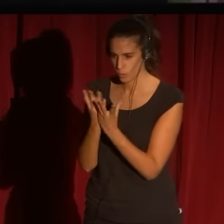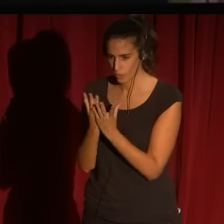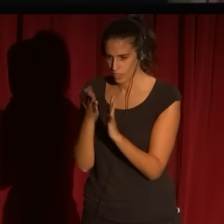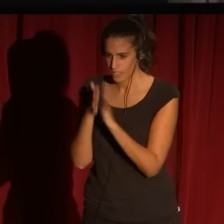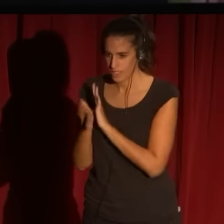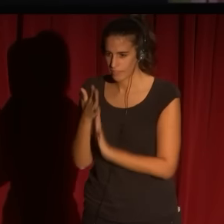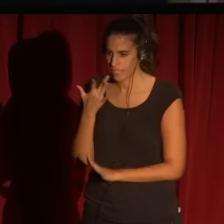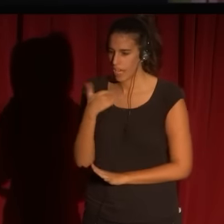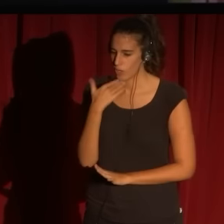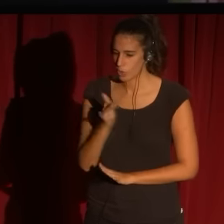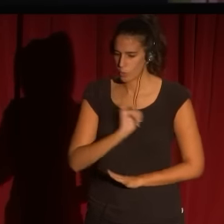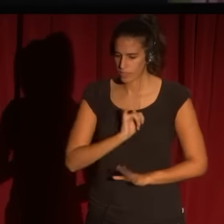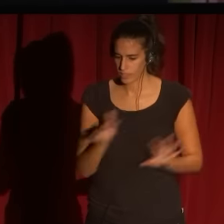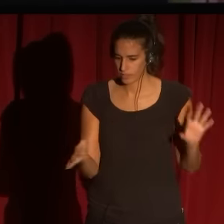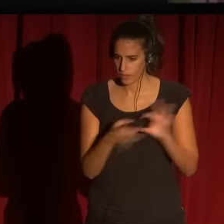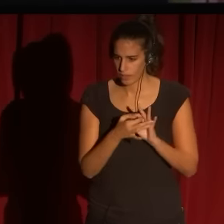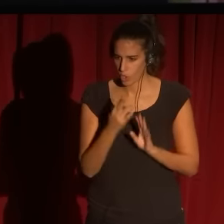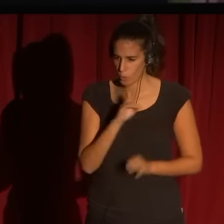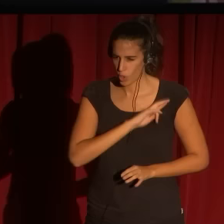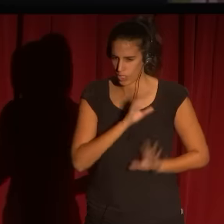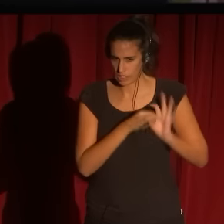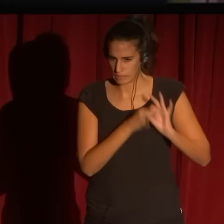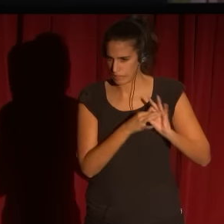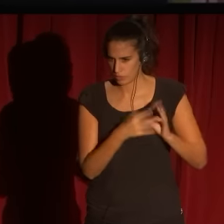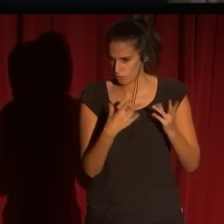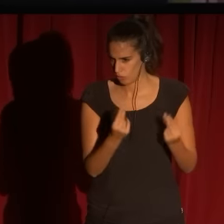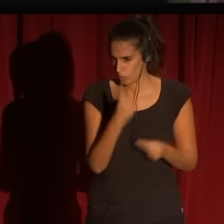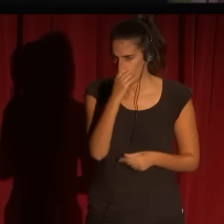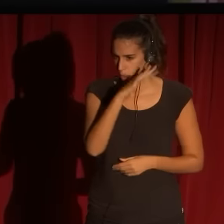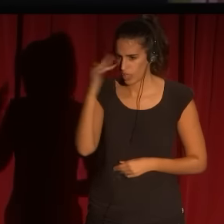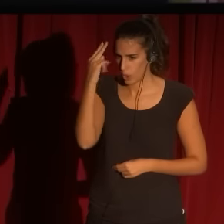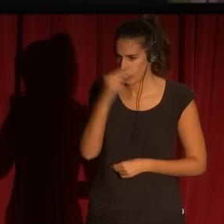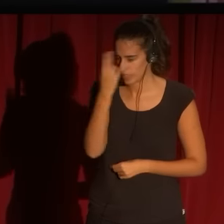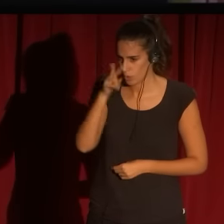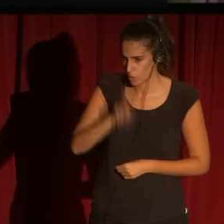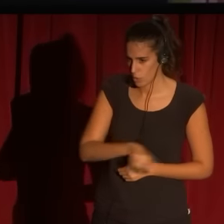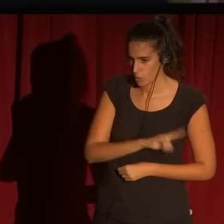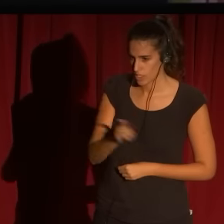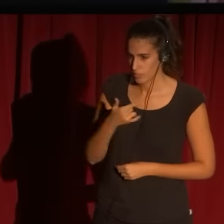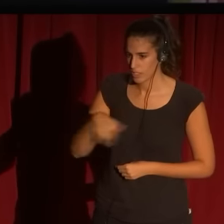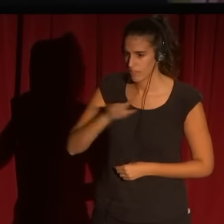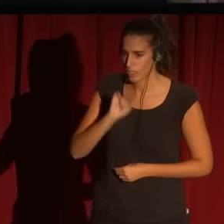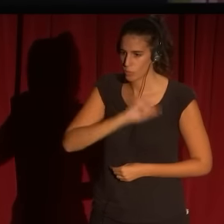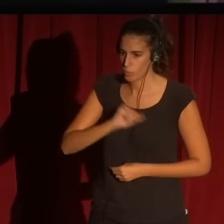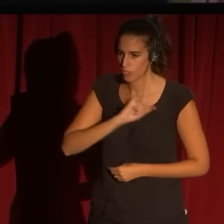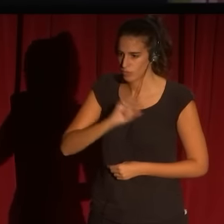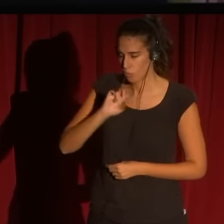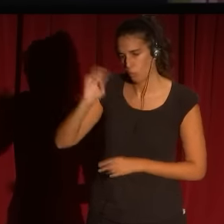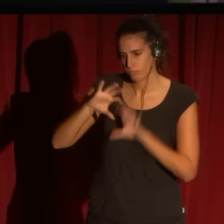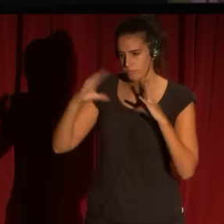ser un lugar identificado con una con un credo religioso no tiene por qué ser el cielo cristiano pero sí que es Elevar nuestro